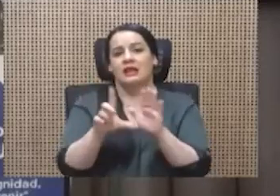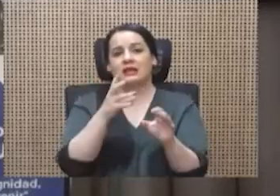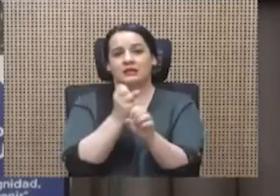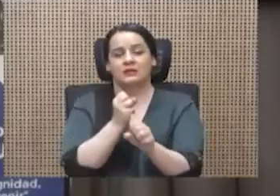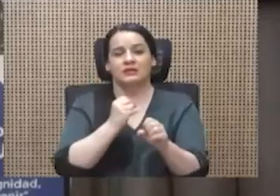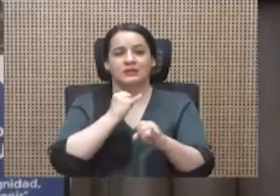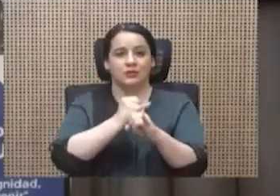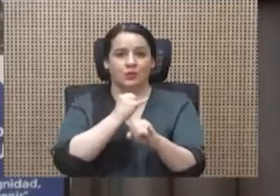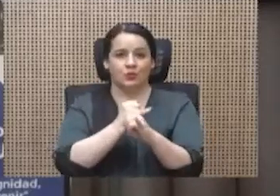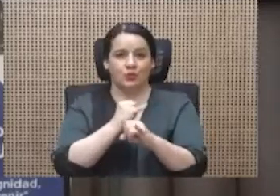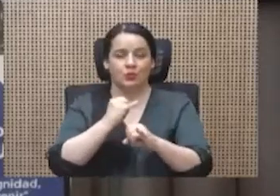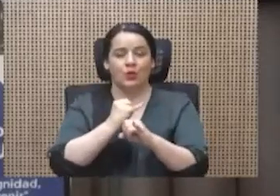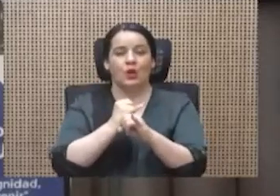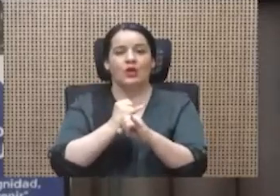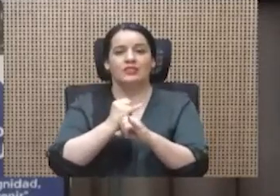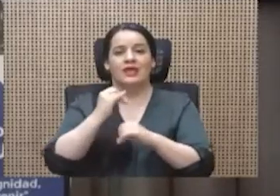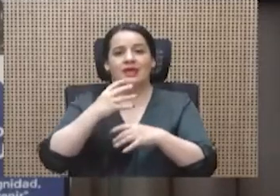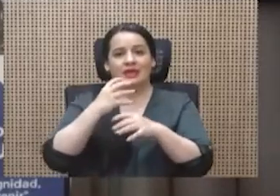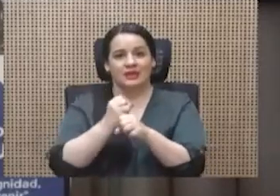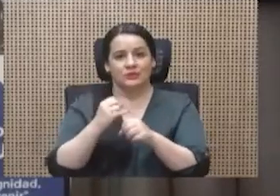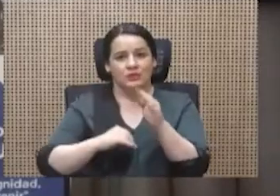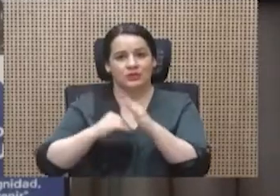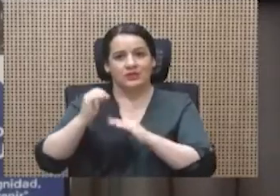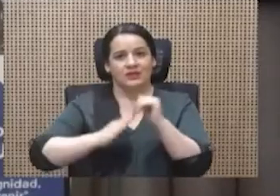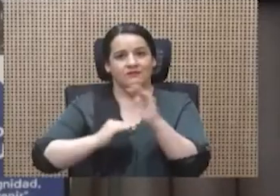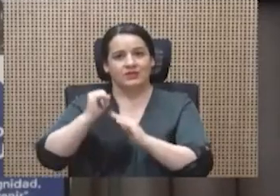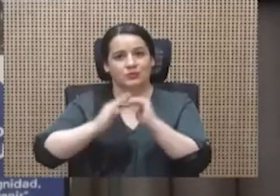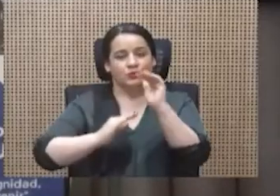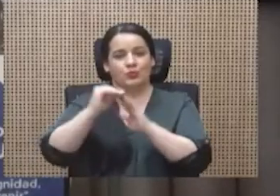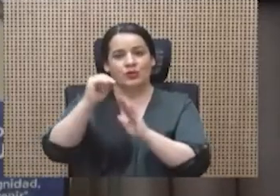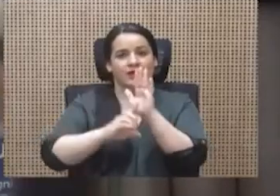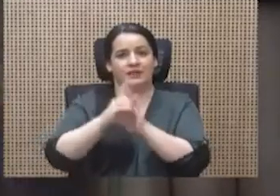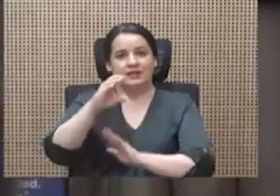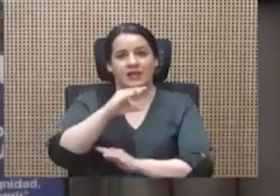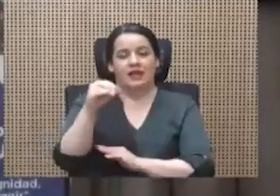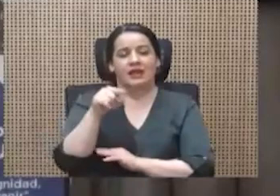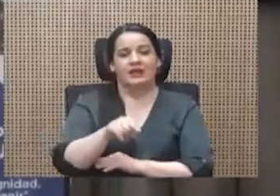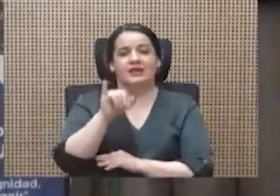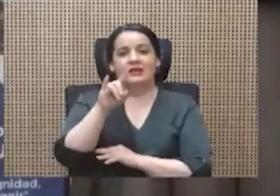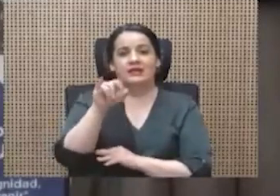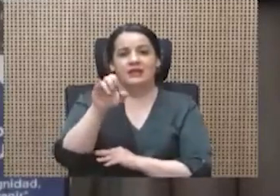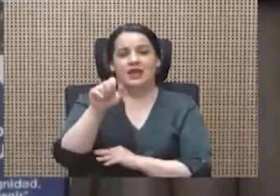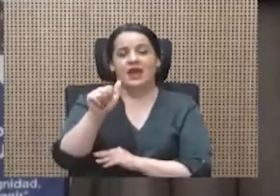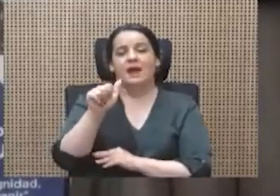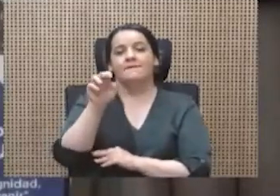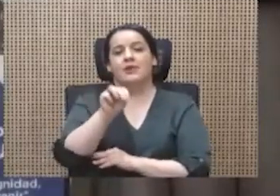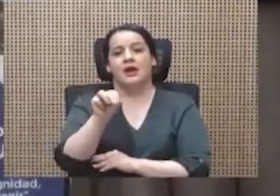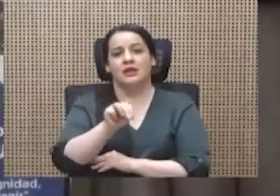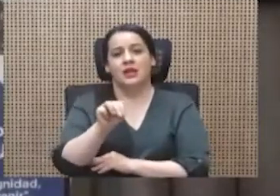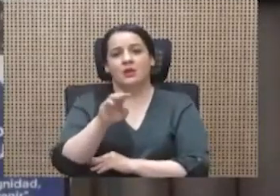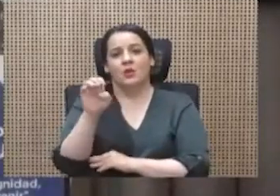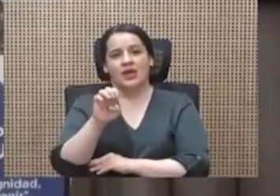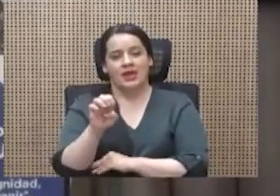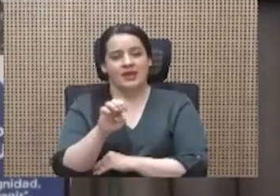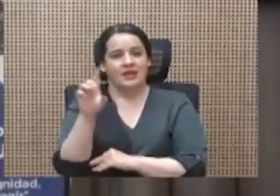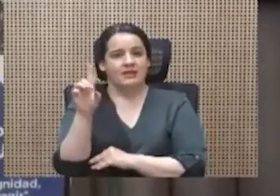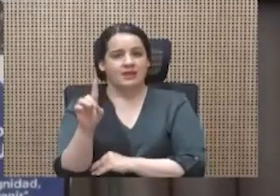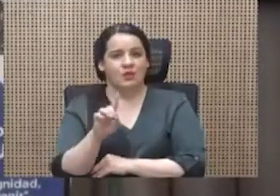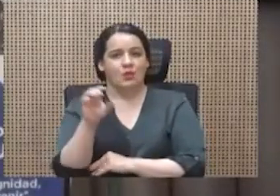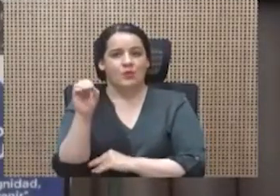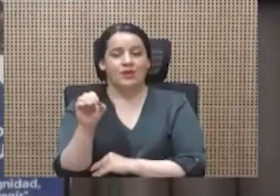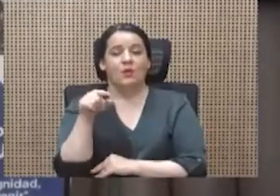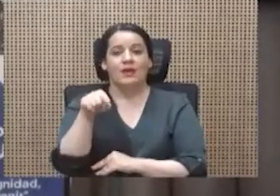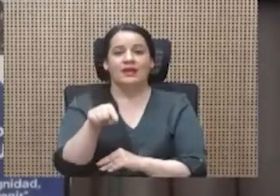de Infraestructura para Ambientes de Aprendizaje, IDEA, María Eugenia Dengo Obregón. Un proyecto que pretende transformar